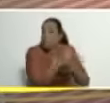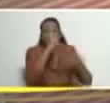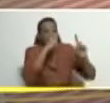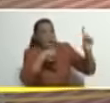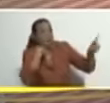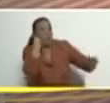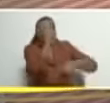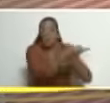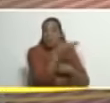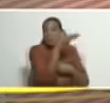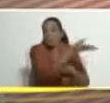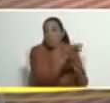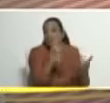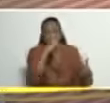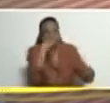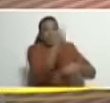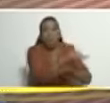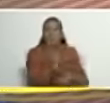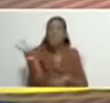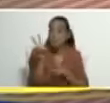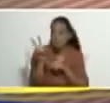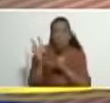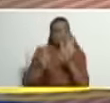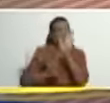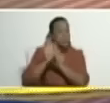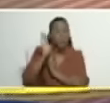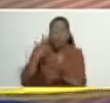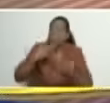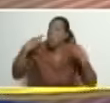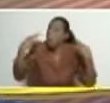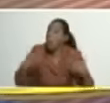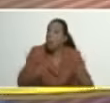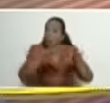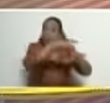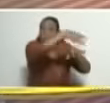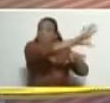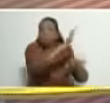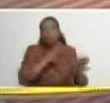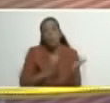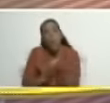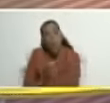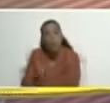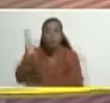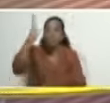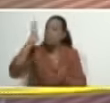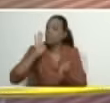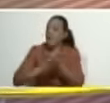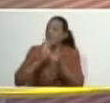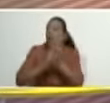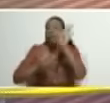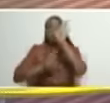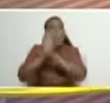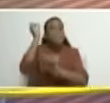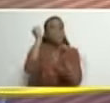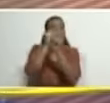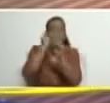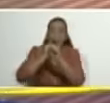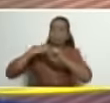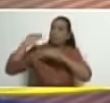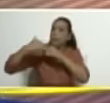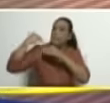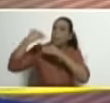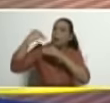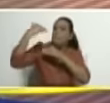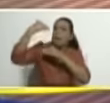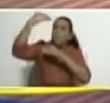daño ustedes mismos, porque Venezuela va a seguir su camino y nadie nos va a detener en la estabilidad económica, en el crecimiento